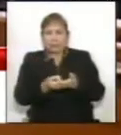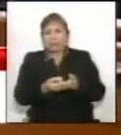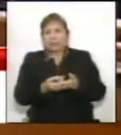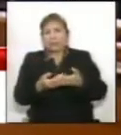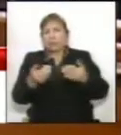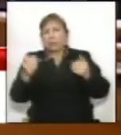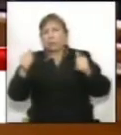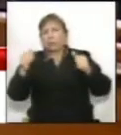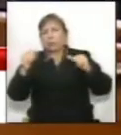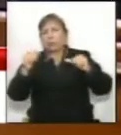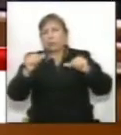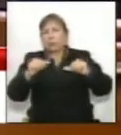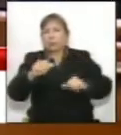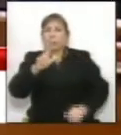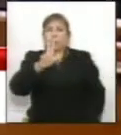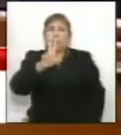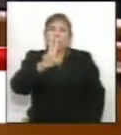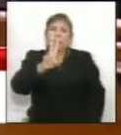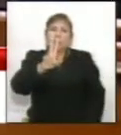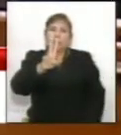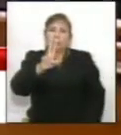caído en un